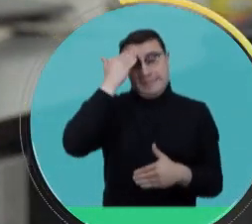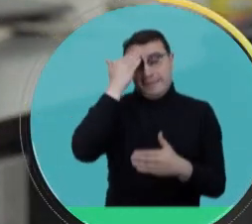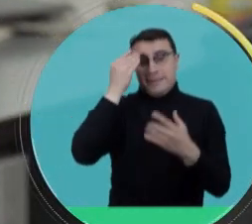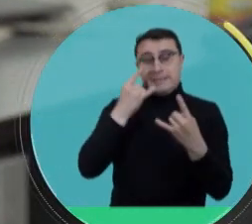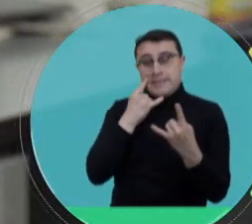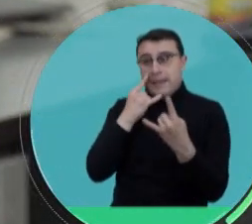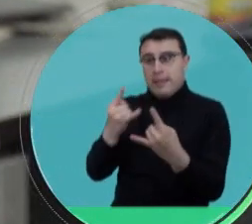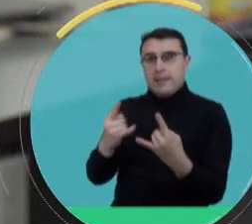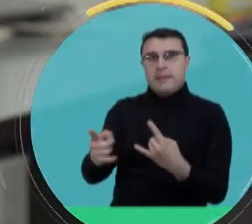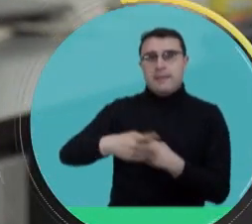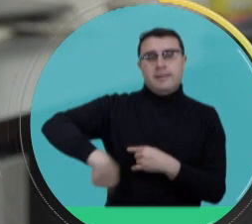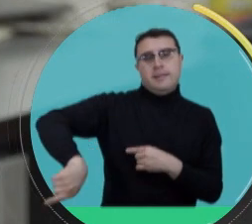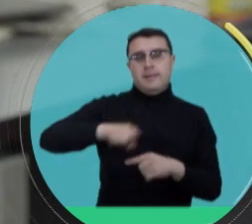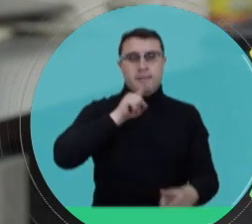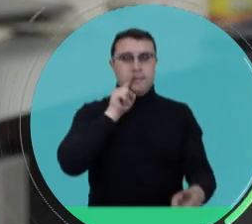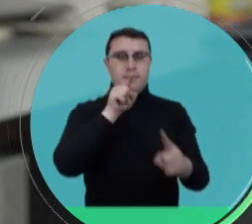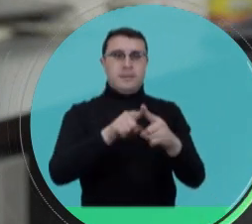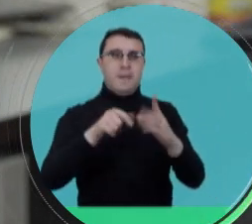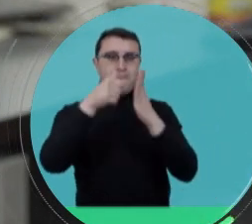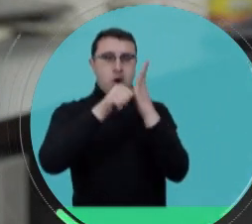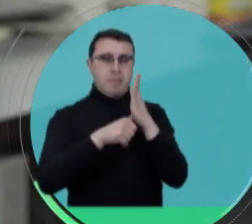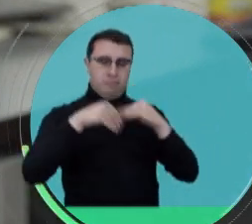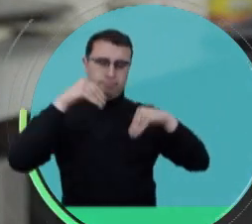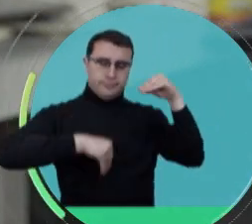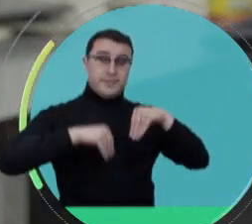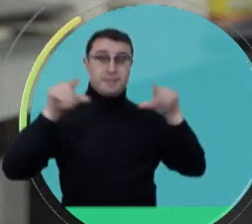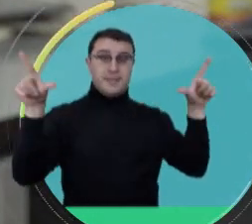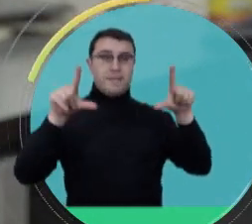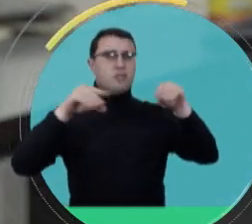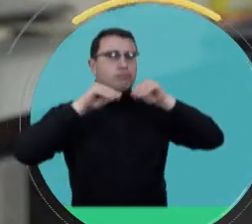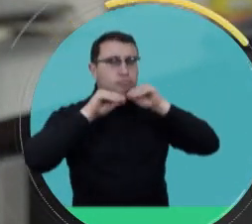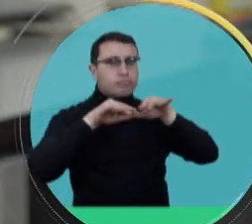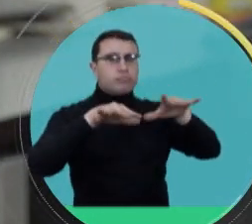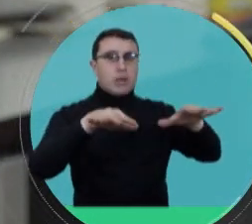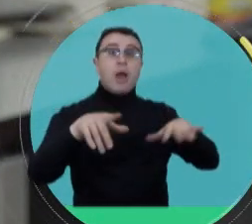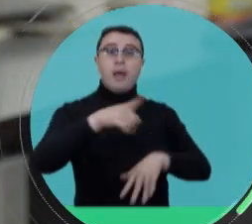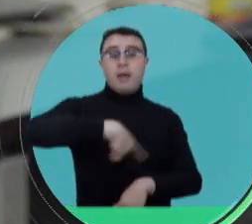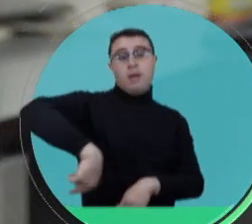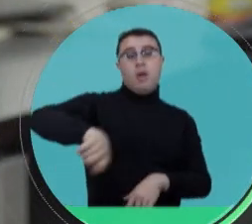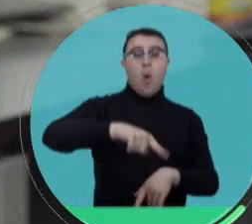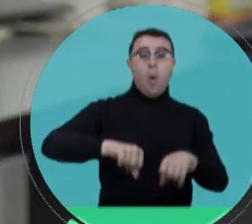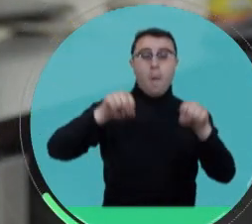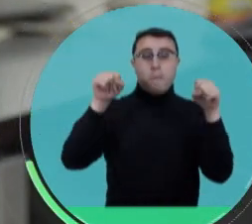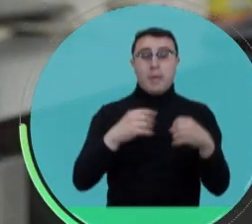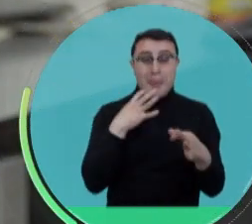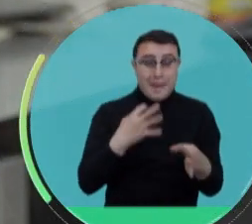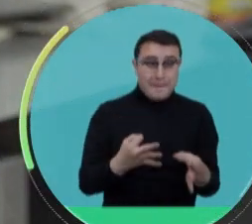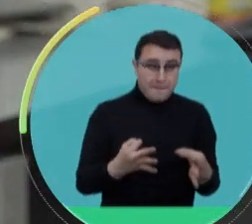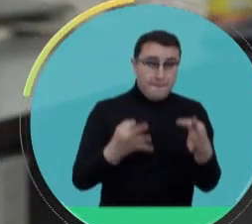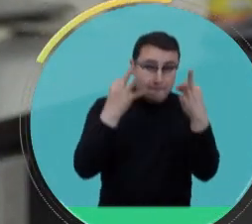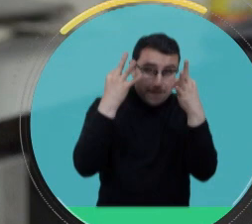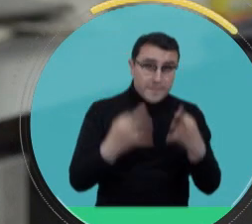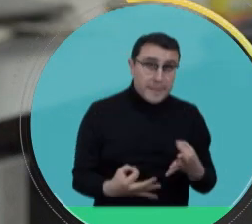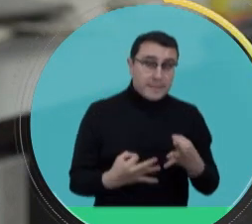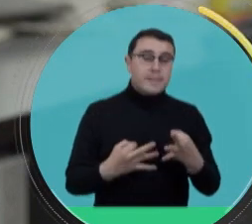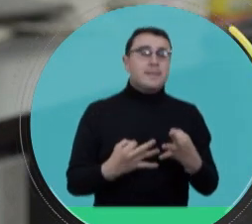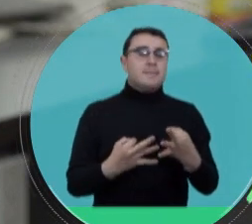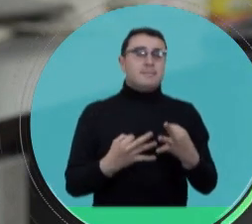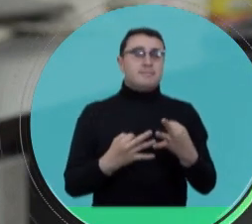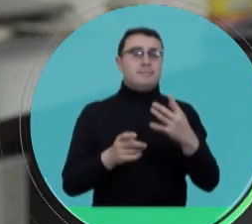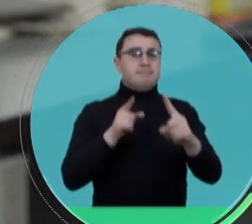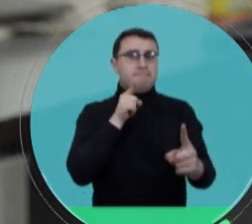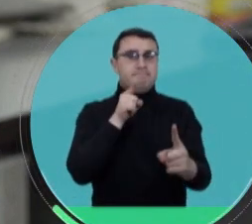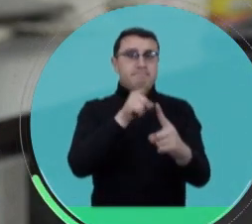de la necesidad de entretenimiento también que implica programar televisión y de ser digamos una